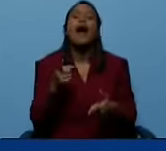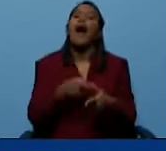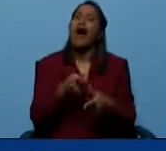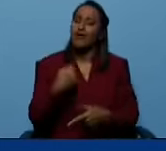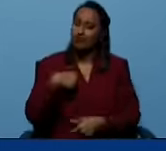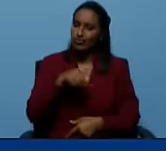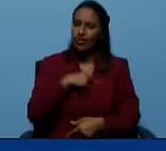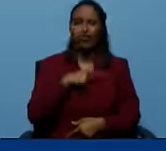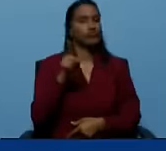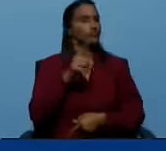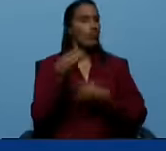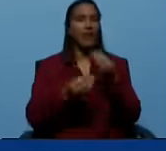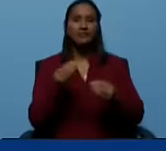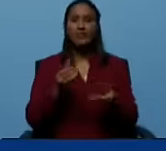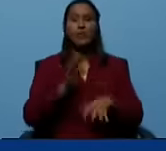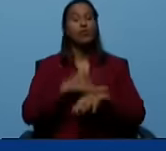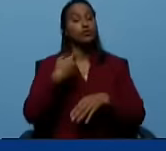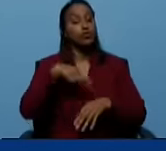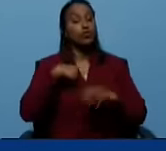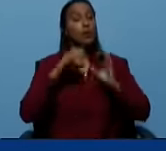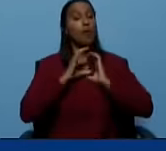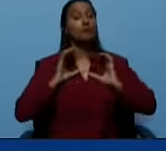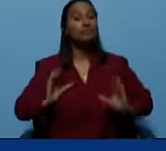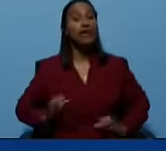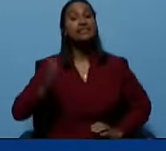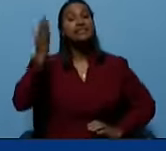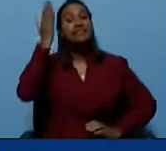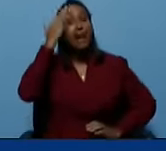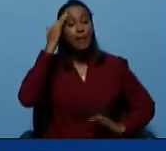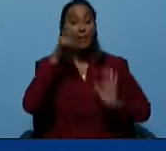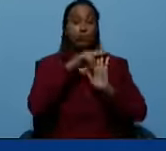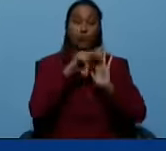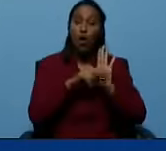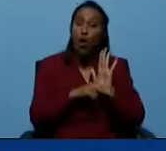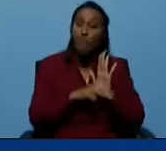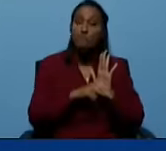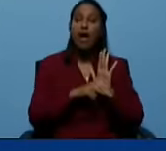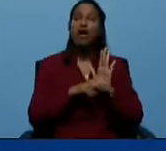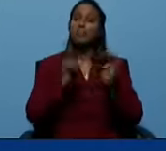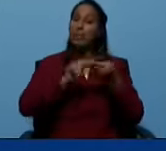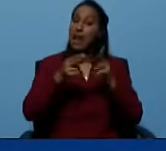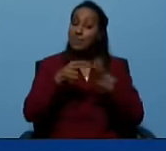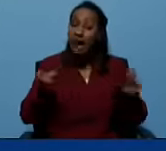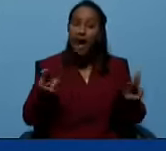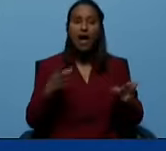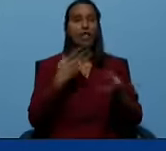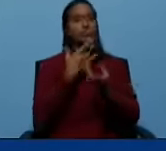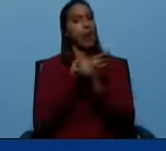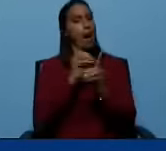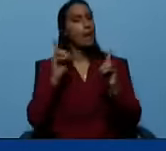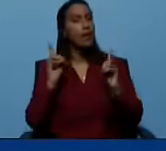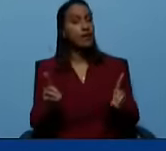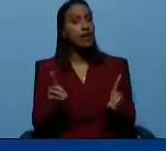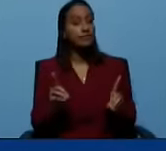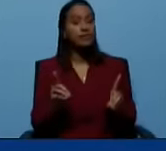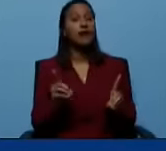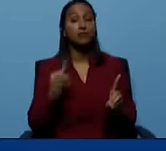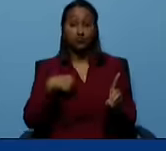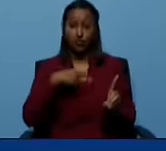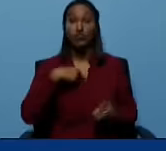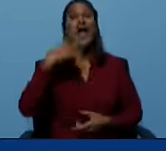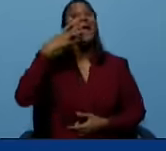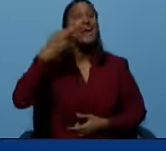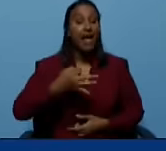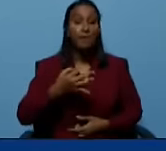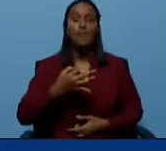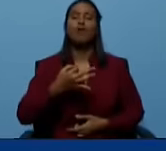sabemos jugar en las reglas de juego de la libertad, de la paz y la democracia. Y creemos en la convivencia